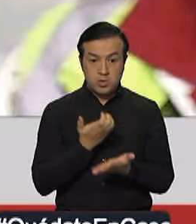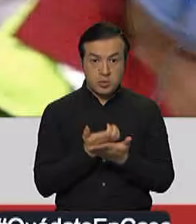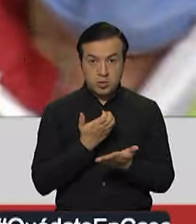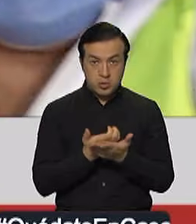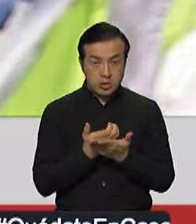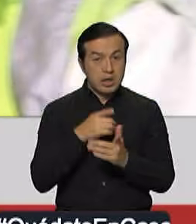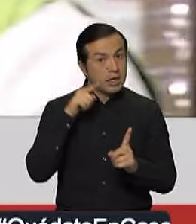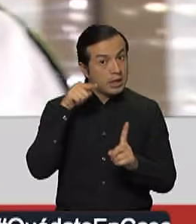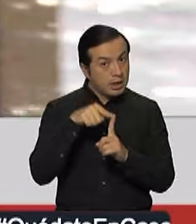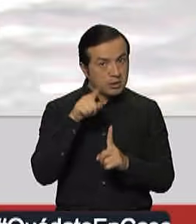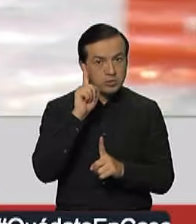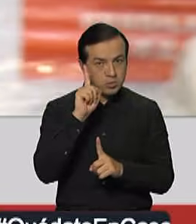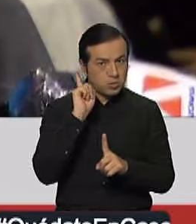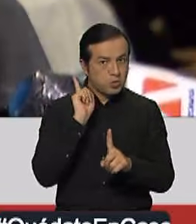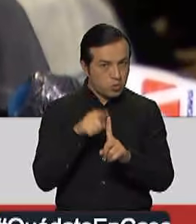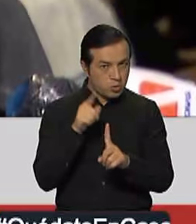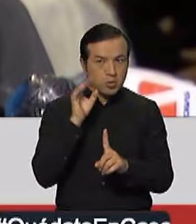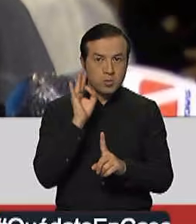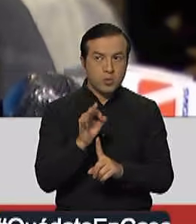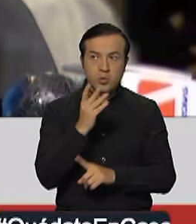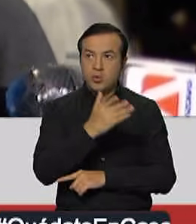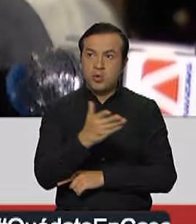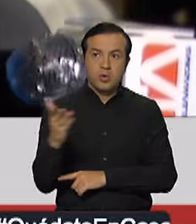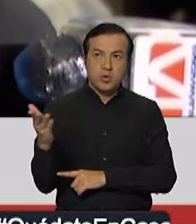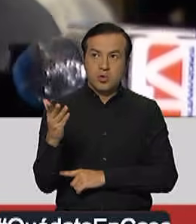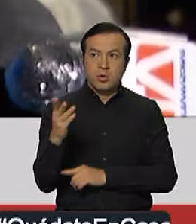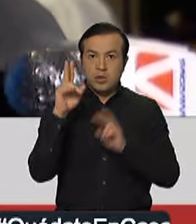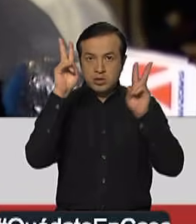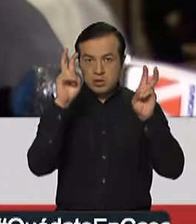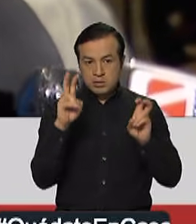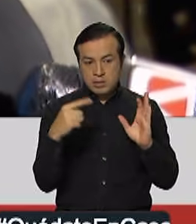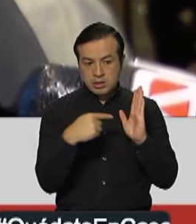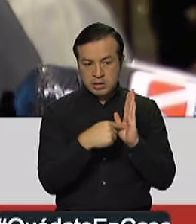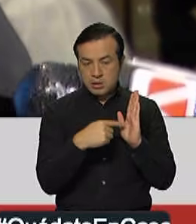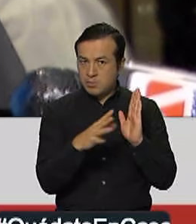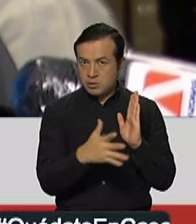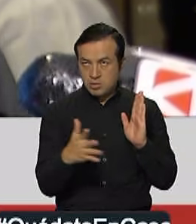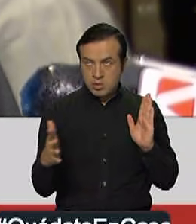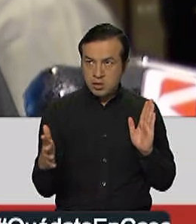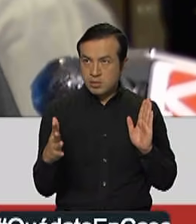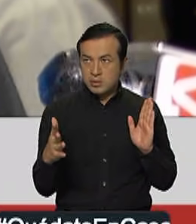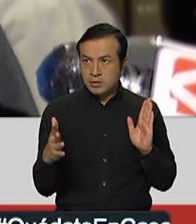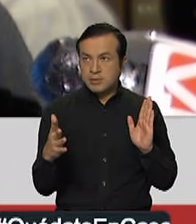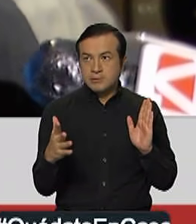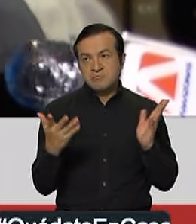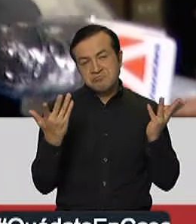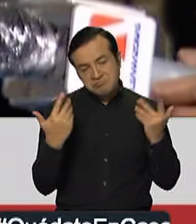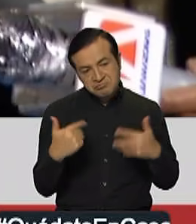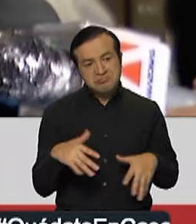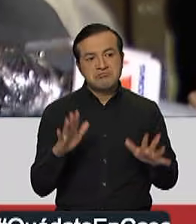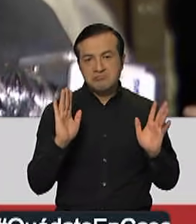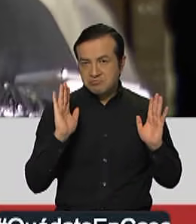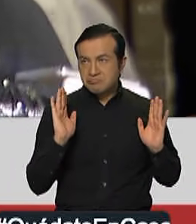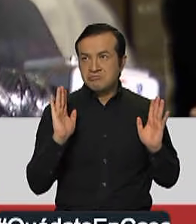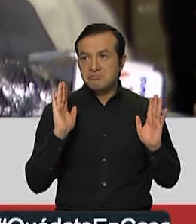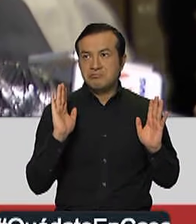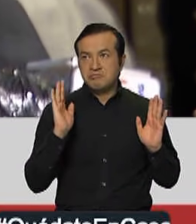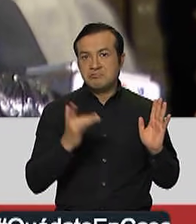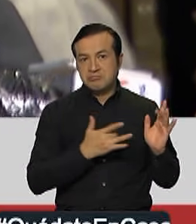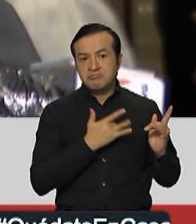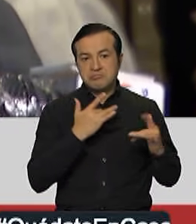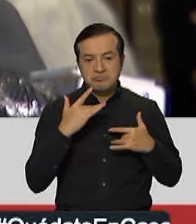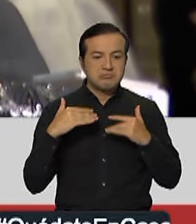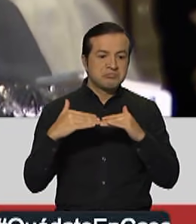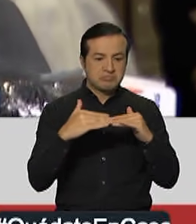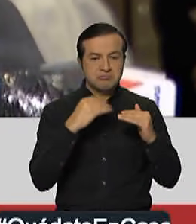es el núcleo de la norma propuesta. No se aprobaron los temas contributivos, pues está bien, nosotros con un espíritu